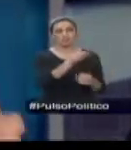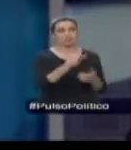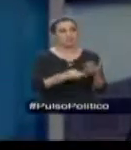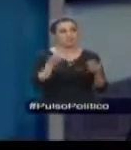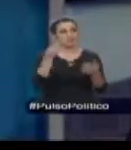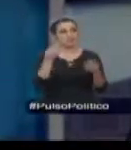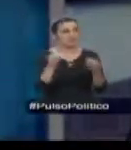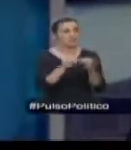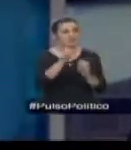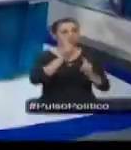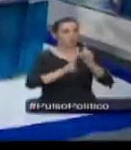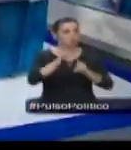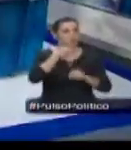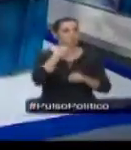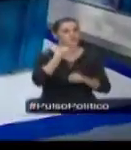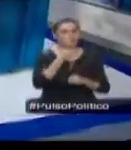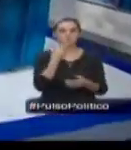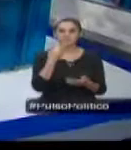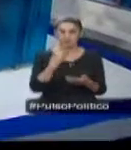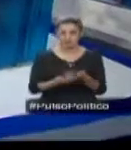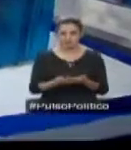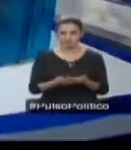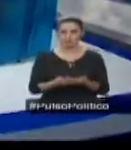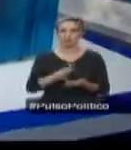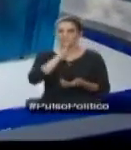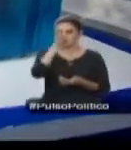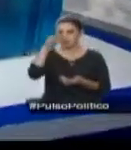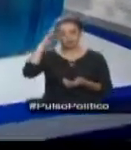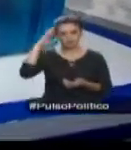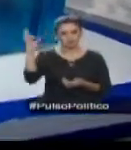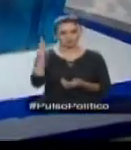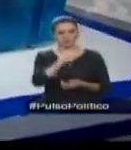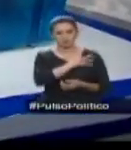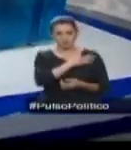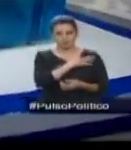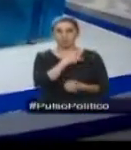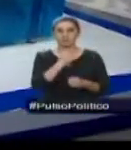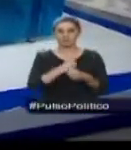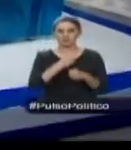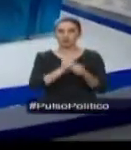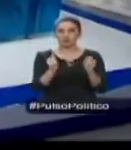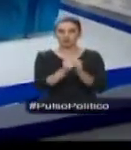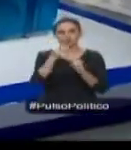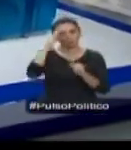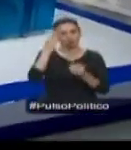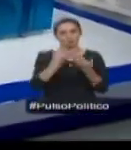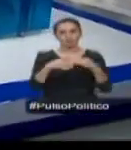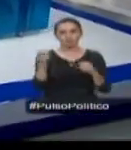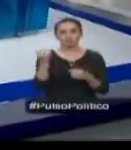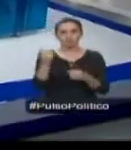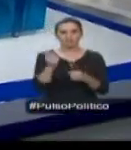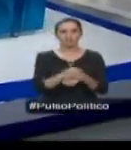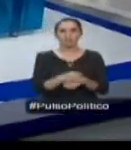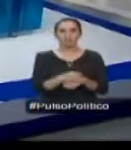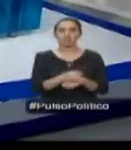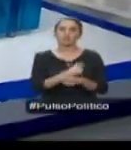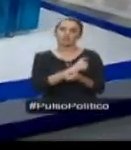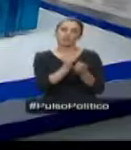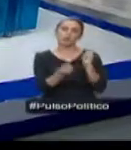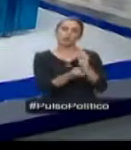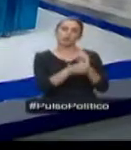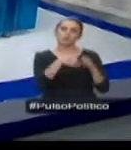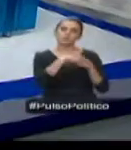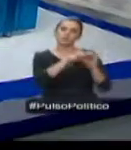de consulta popular gracias siempre las fuerzas armadas han actuado complementariamente sin necesidad de ningún el marco constitucional o